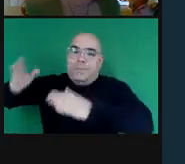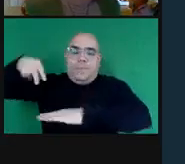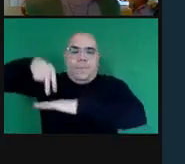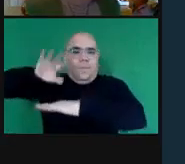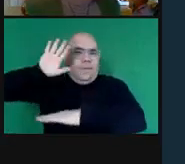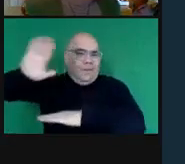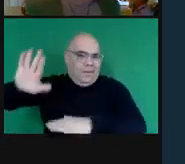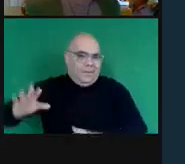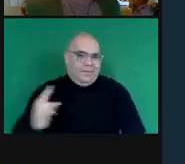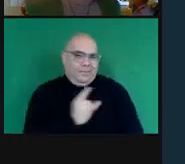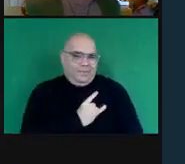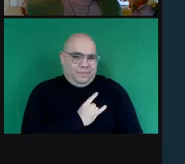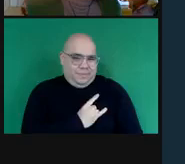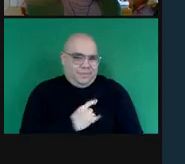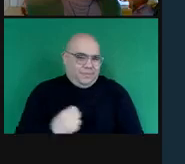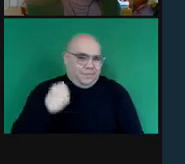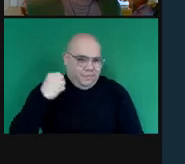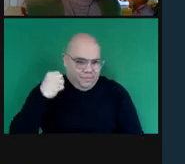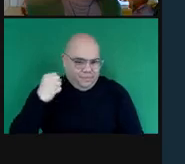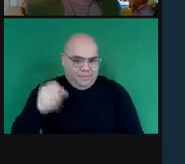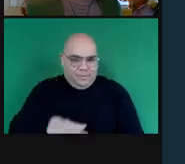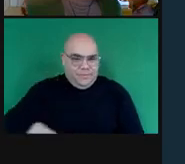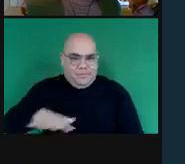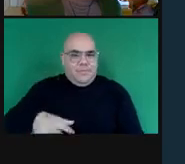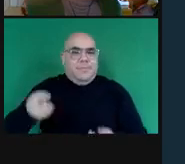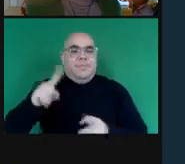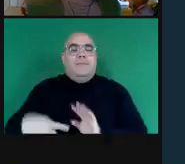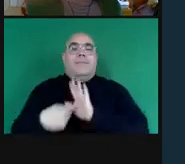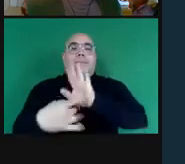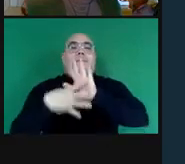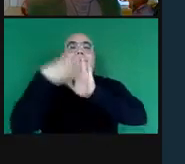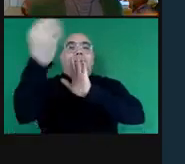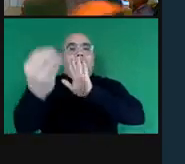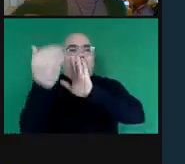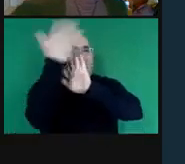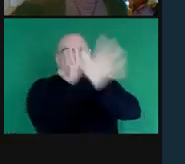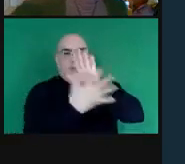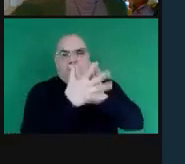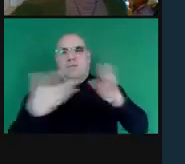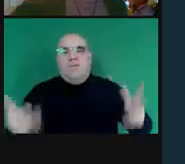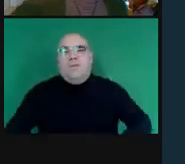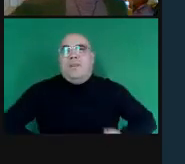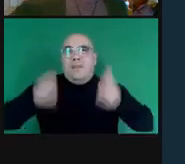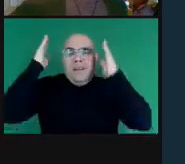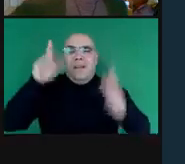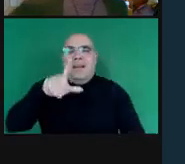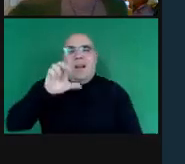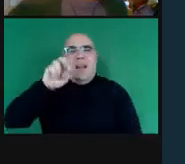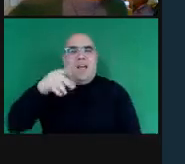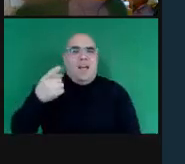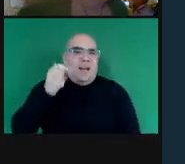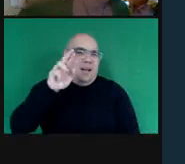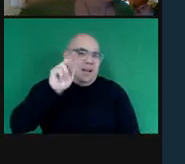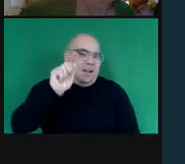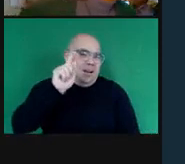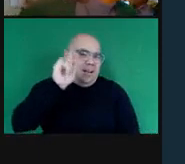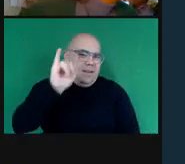la fachada del Auditorio León de Greiff, se han usado para proponer,